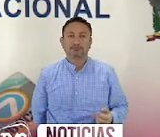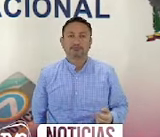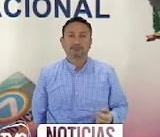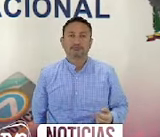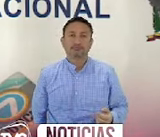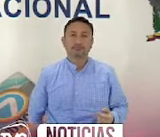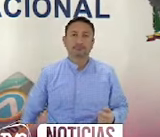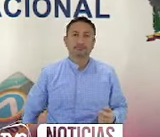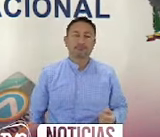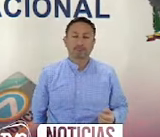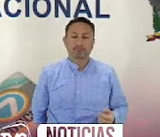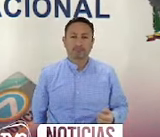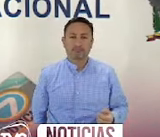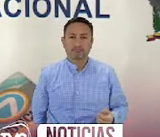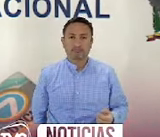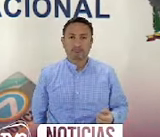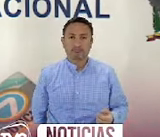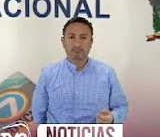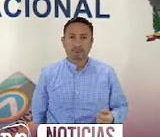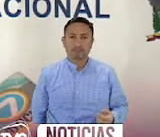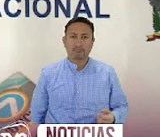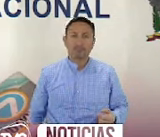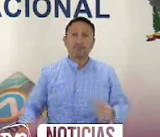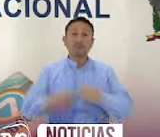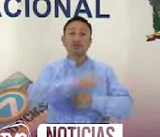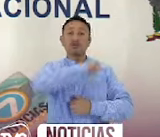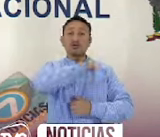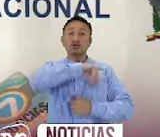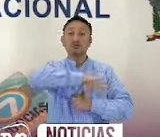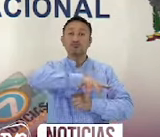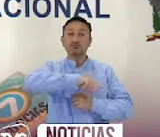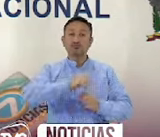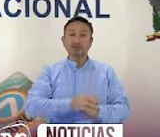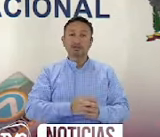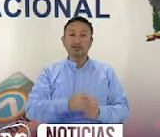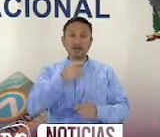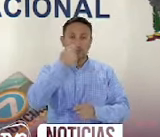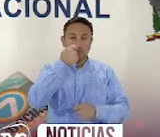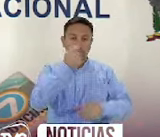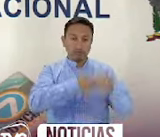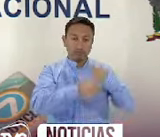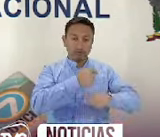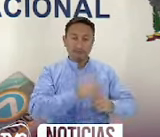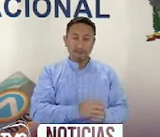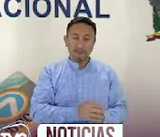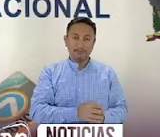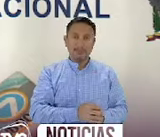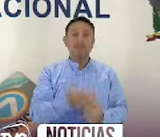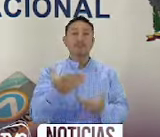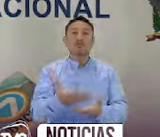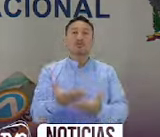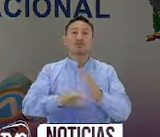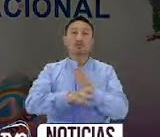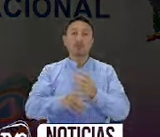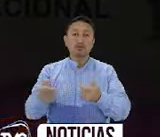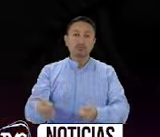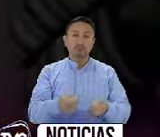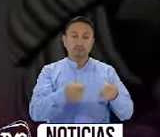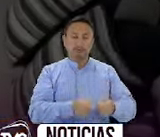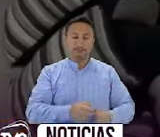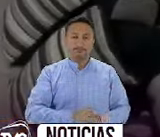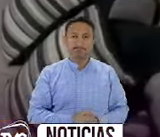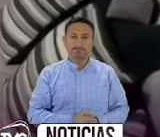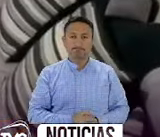de armas, secuestro, extorsión, microtráfico, receptación y suplantación de identidad. Operaban en